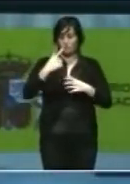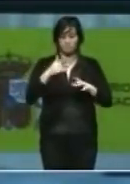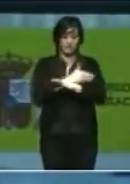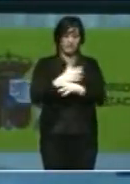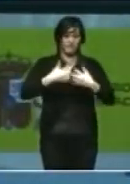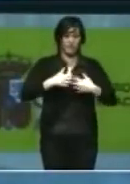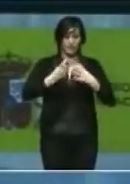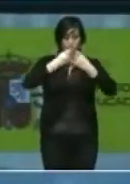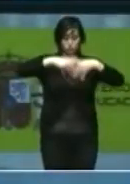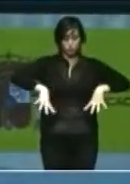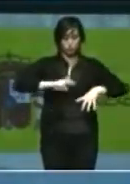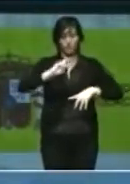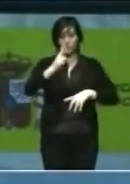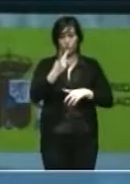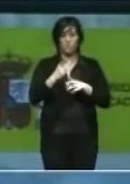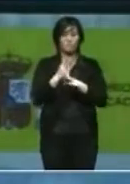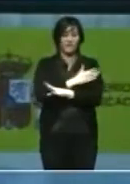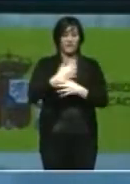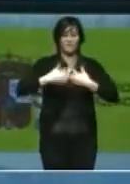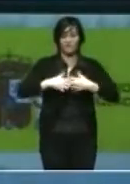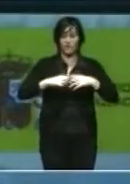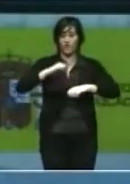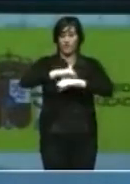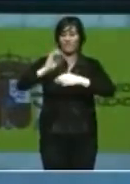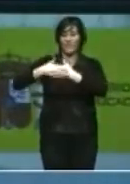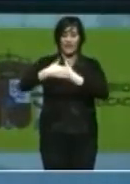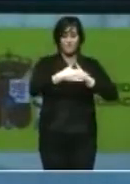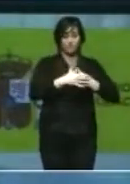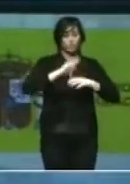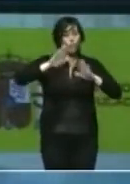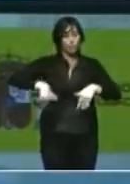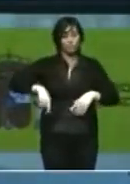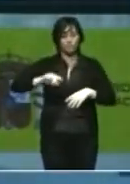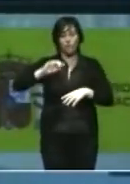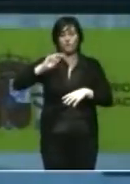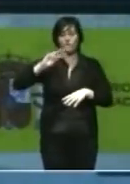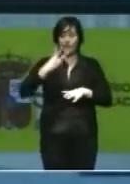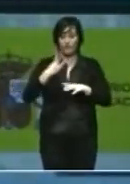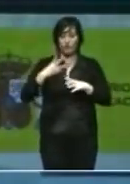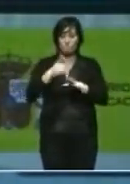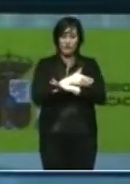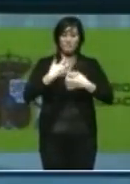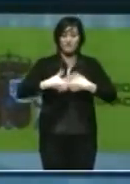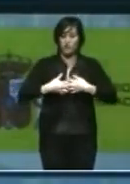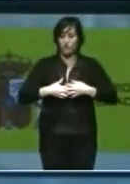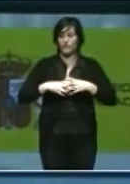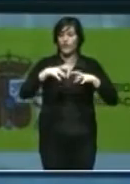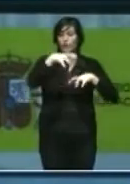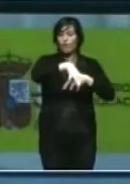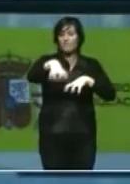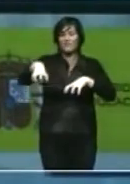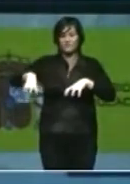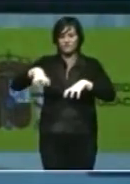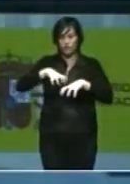la estructura, la prefabricación de los cerramientos y, por último, la prefabricación de los elementos de compartimentación,